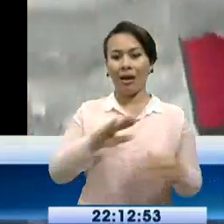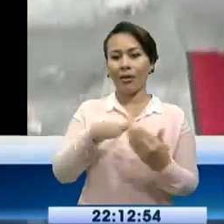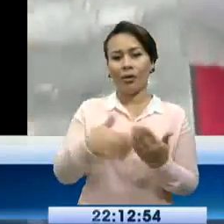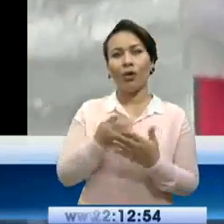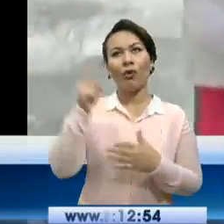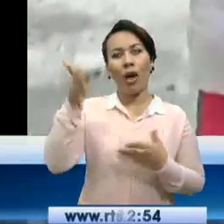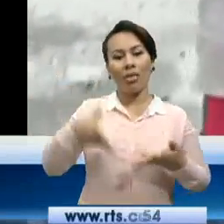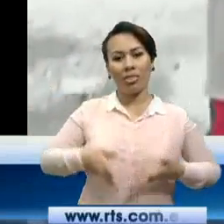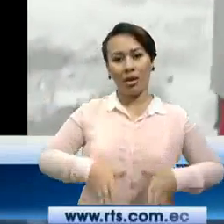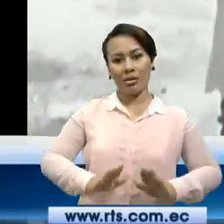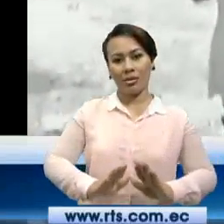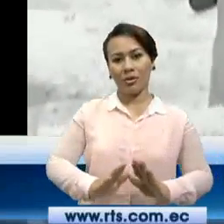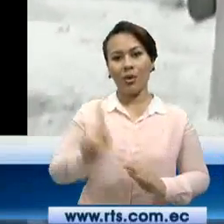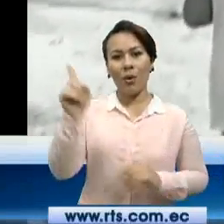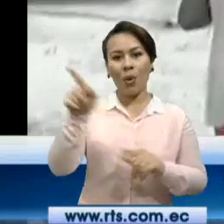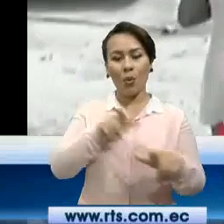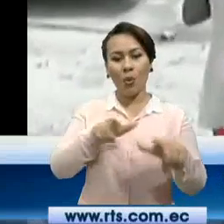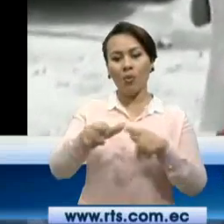nací